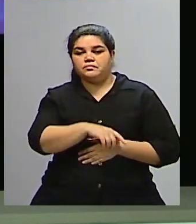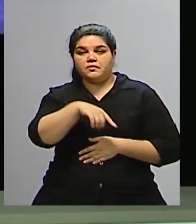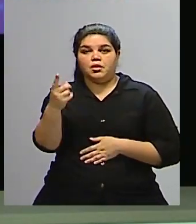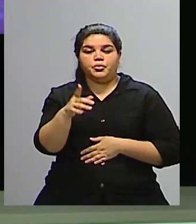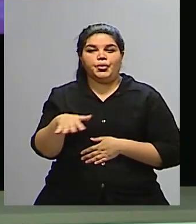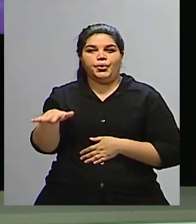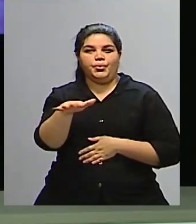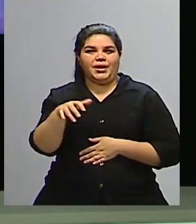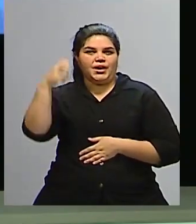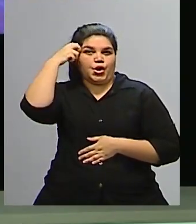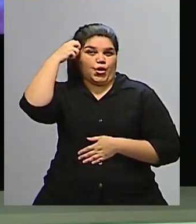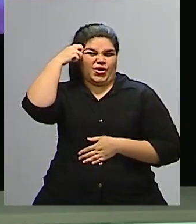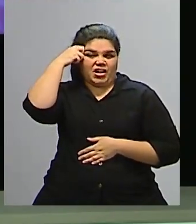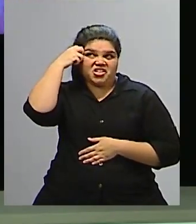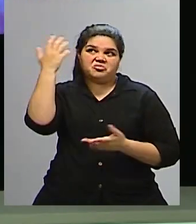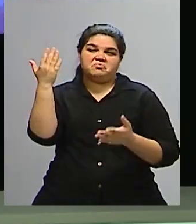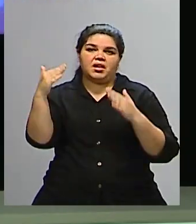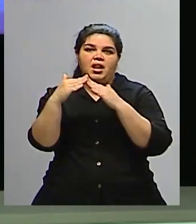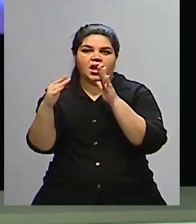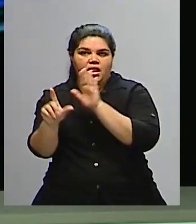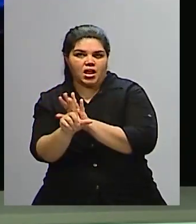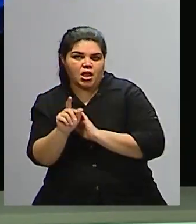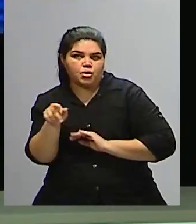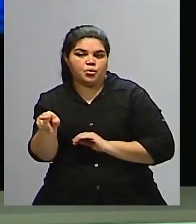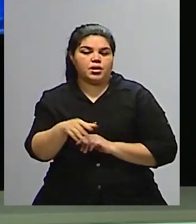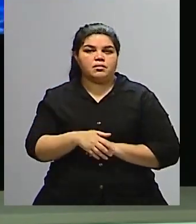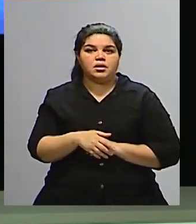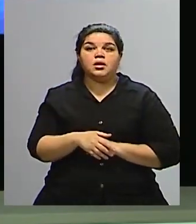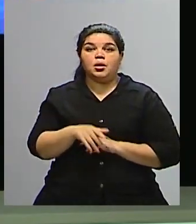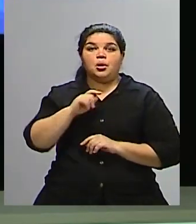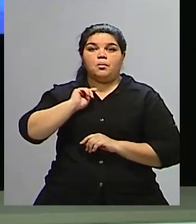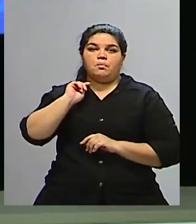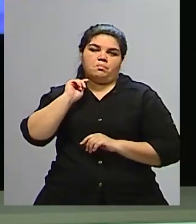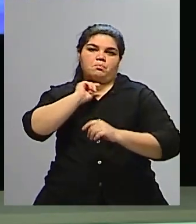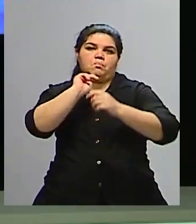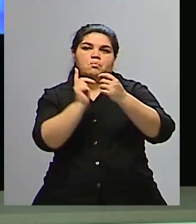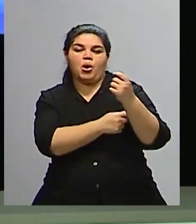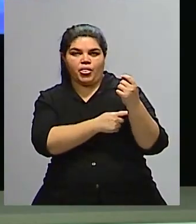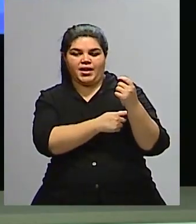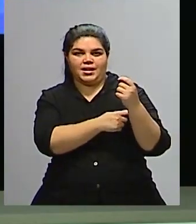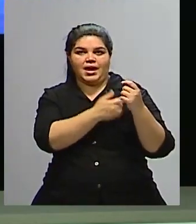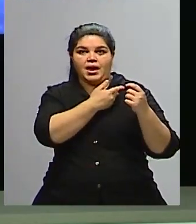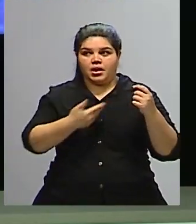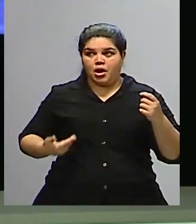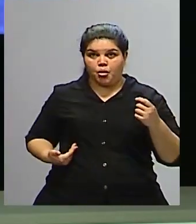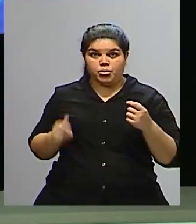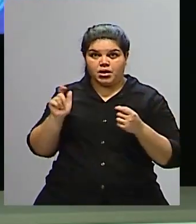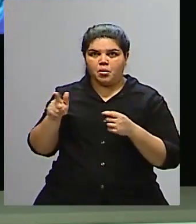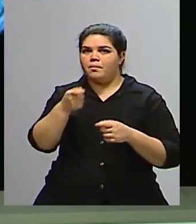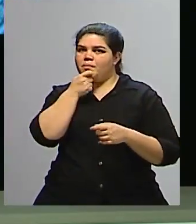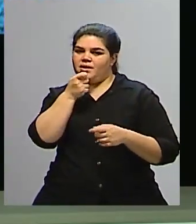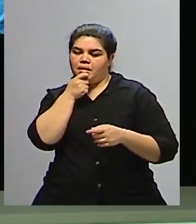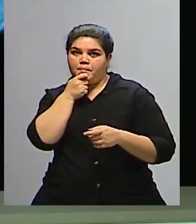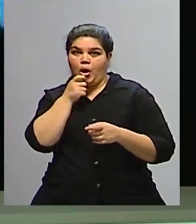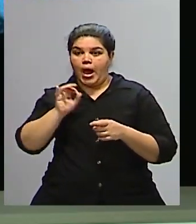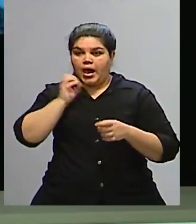da la solución al Poder Ejecutivo para que, si no hubiera presupuesto al inicio del ejercicio